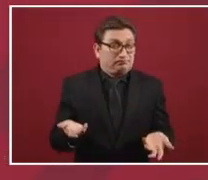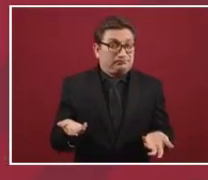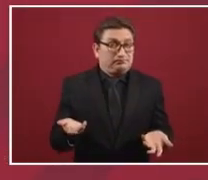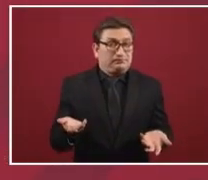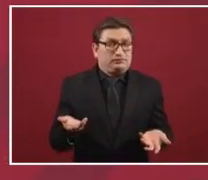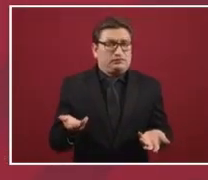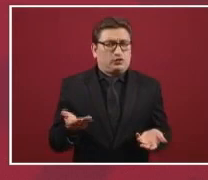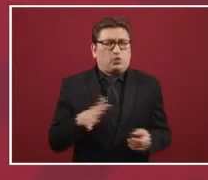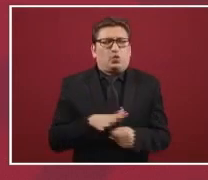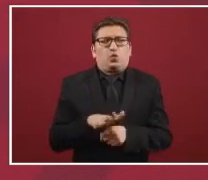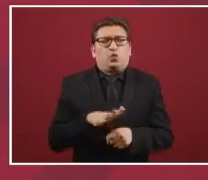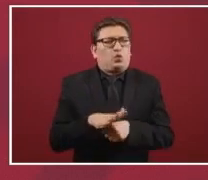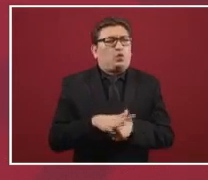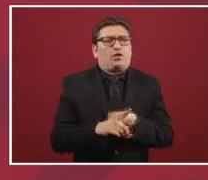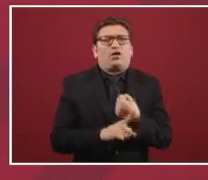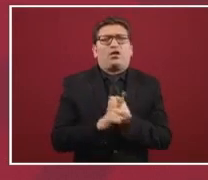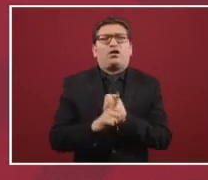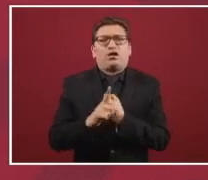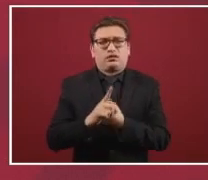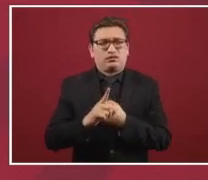¿cuál es el daño ecológico?